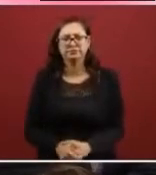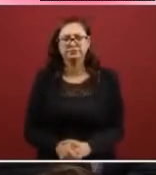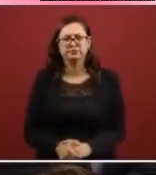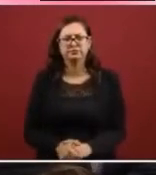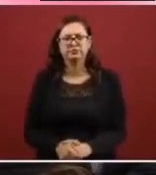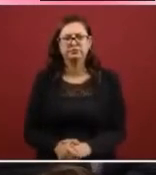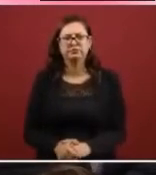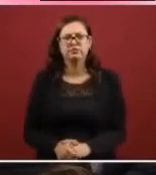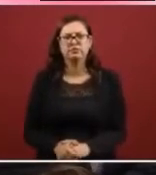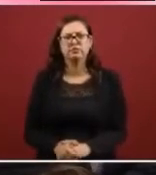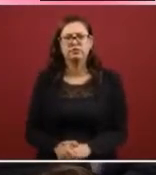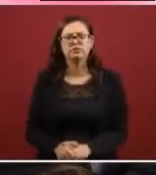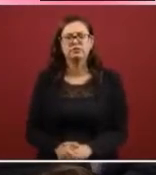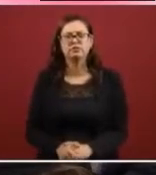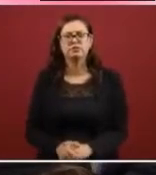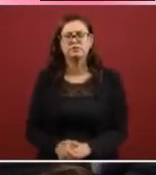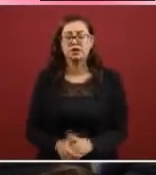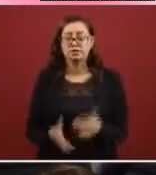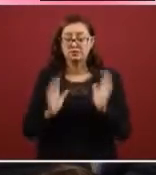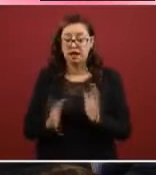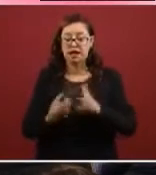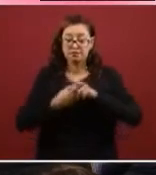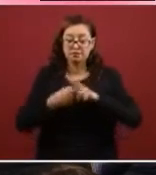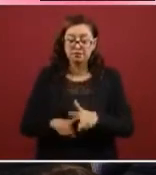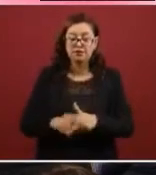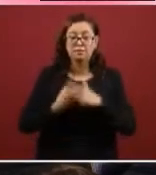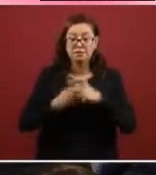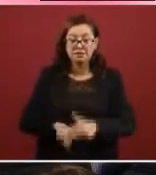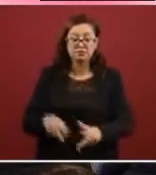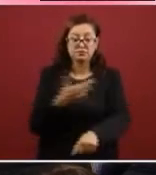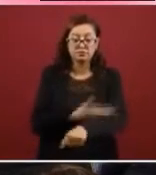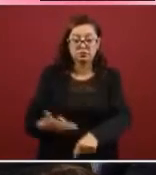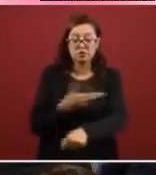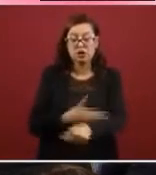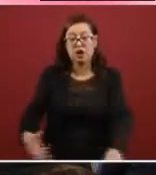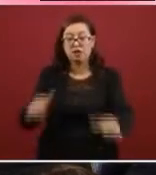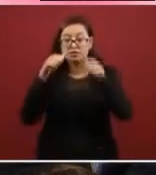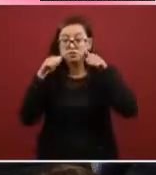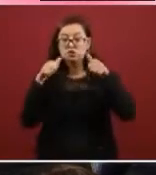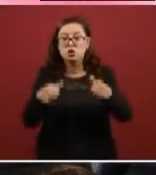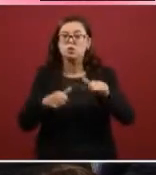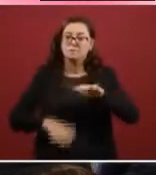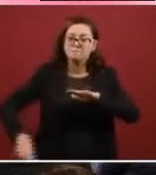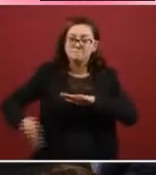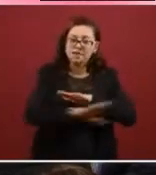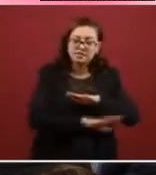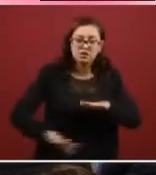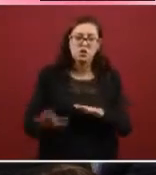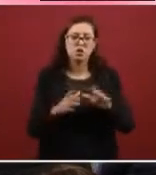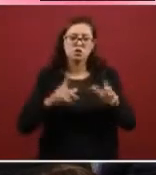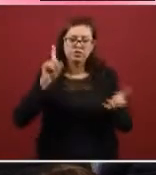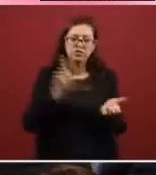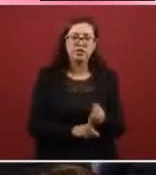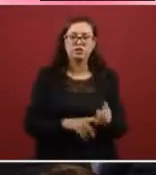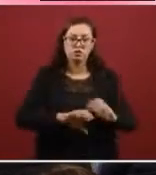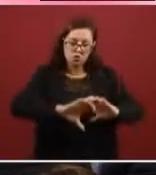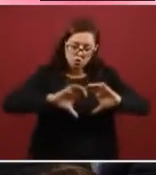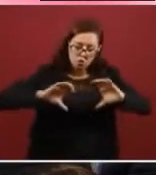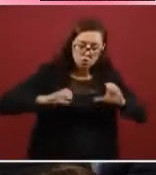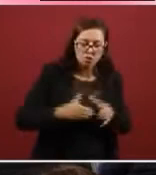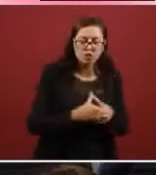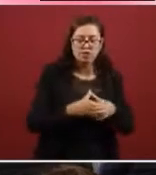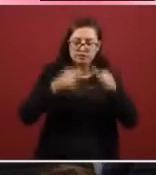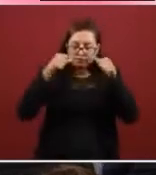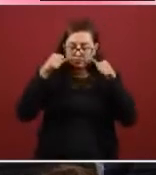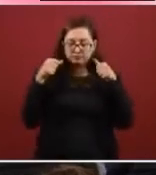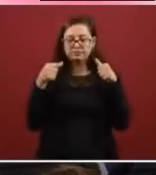centers? Desde abajo. We're starting to organize desde the attention from the communities.